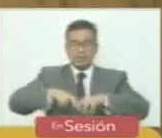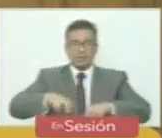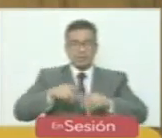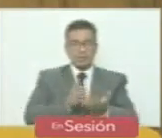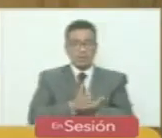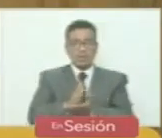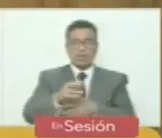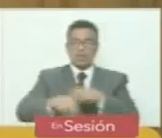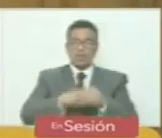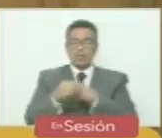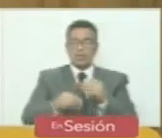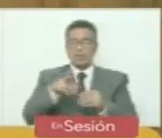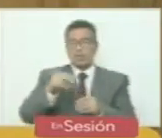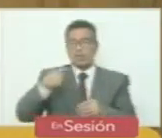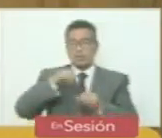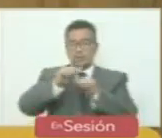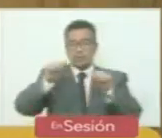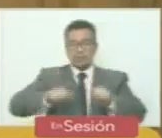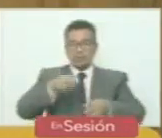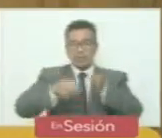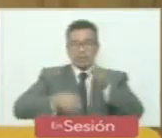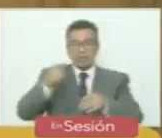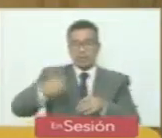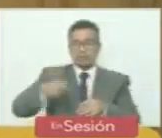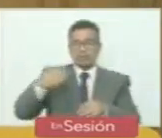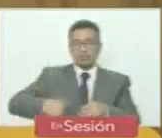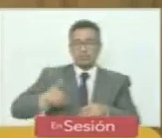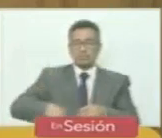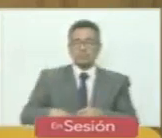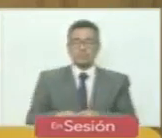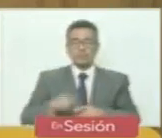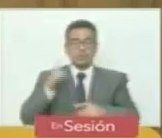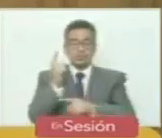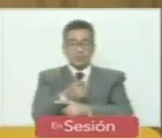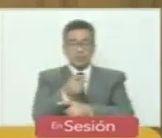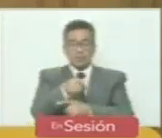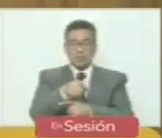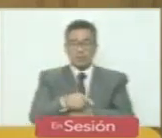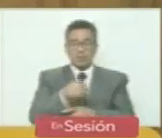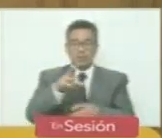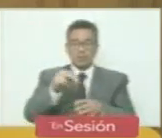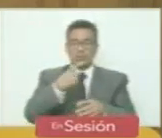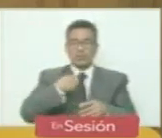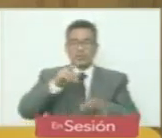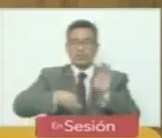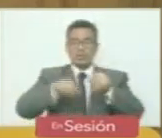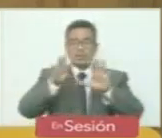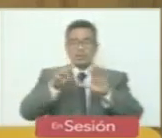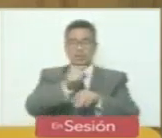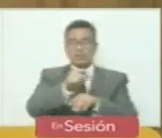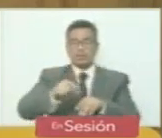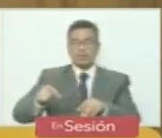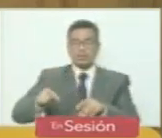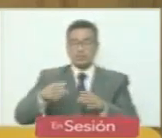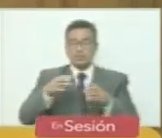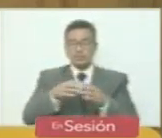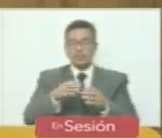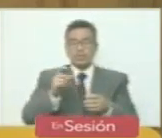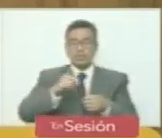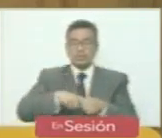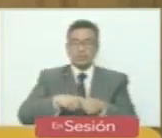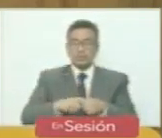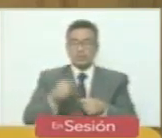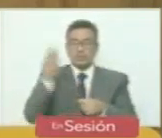seguida impunemente por el sistema de justicia argentino, acusando de manera injusta a los 19 integrantes de la tripulación que